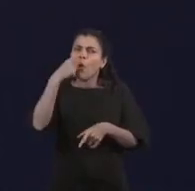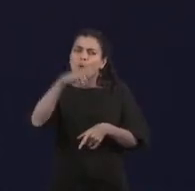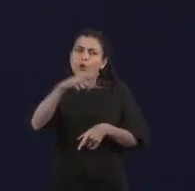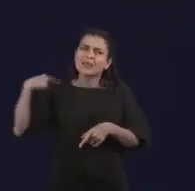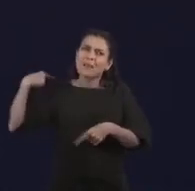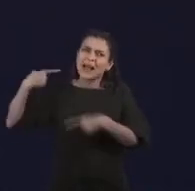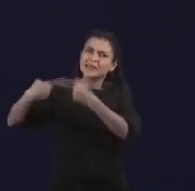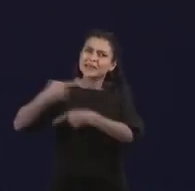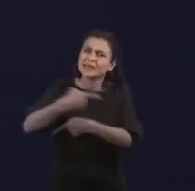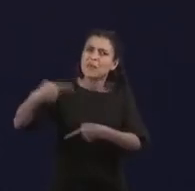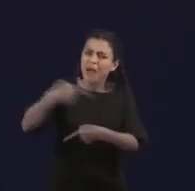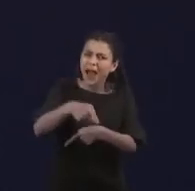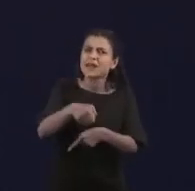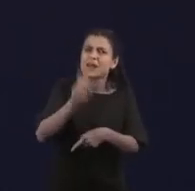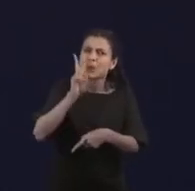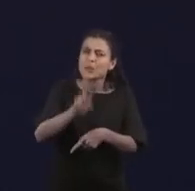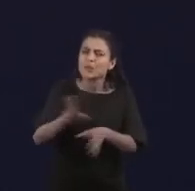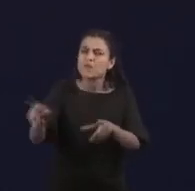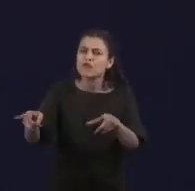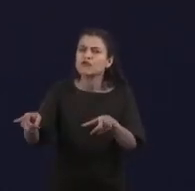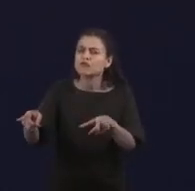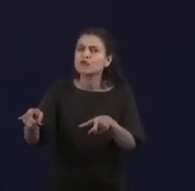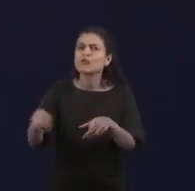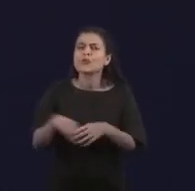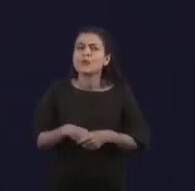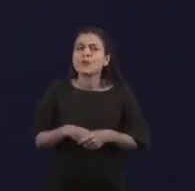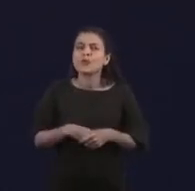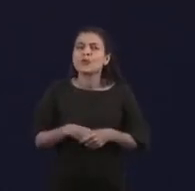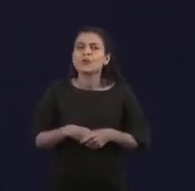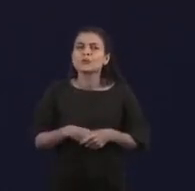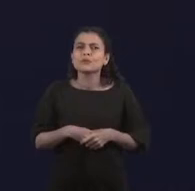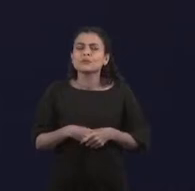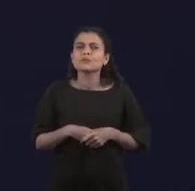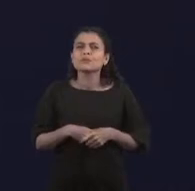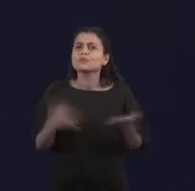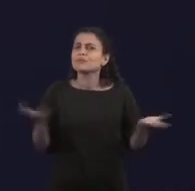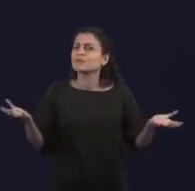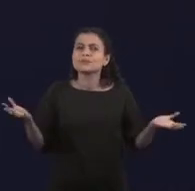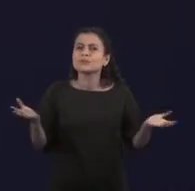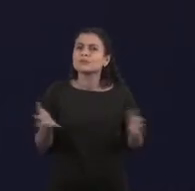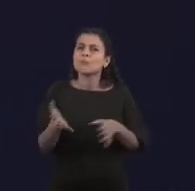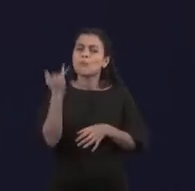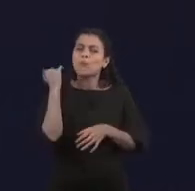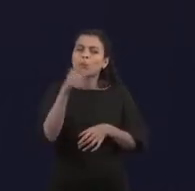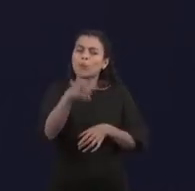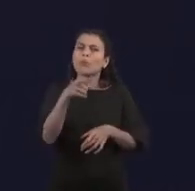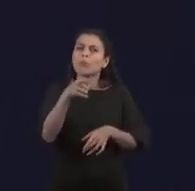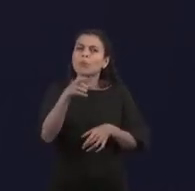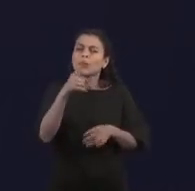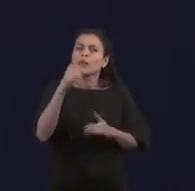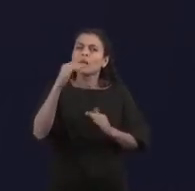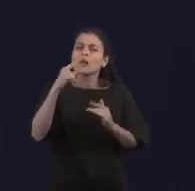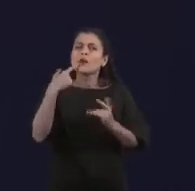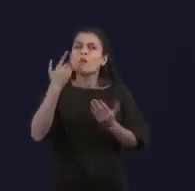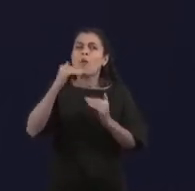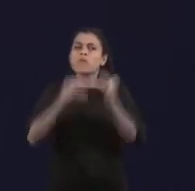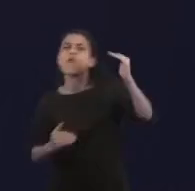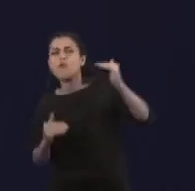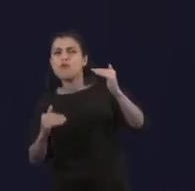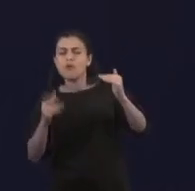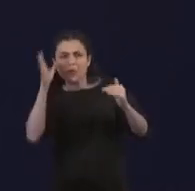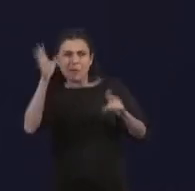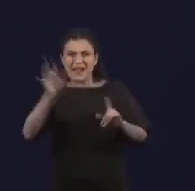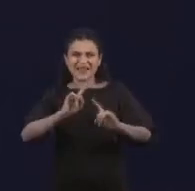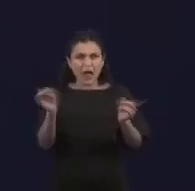de una oportunidad, algunos sectores donde vemos que la caída no fue tan abrupta como se